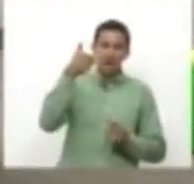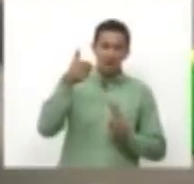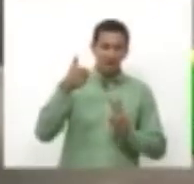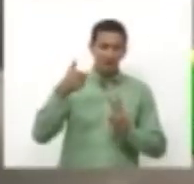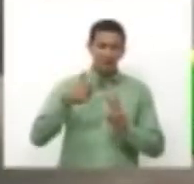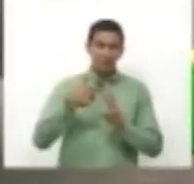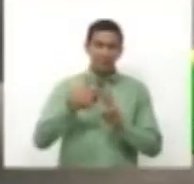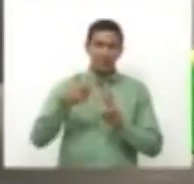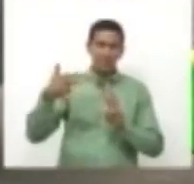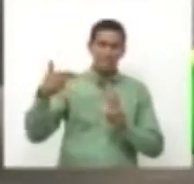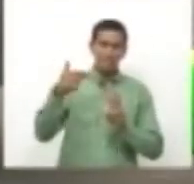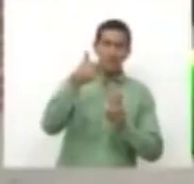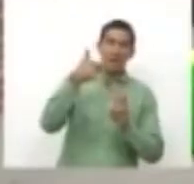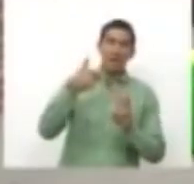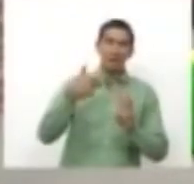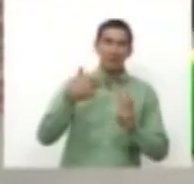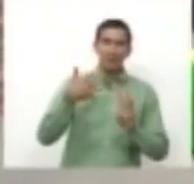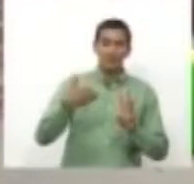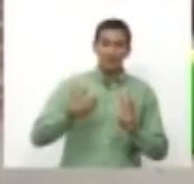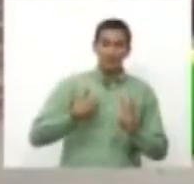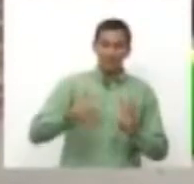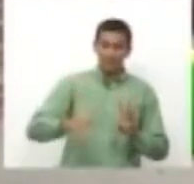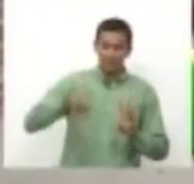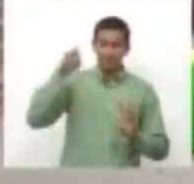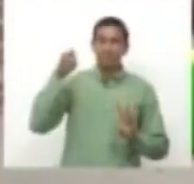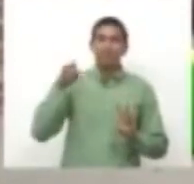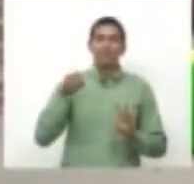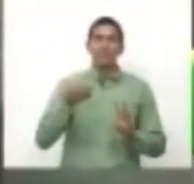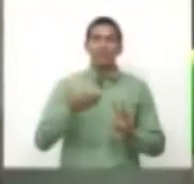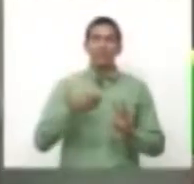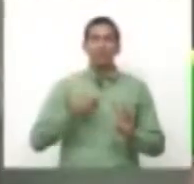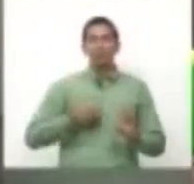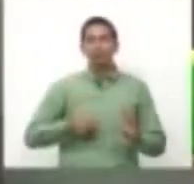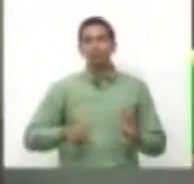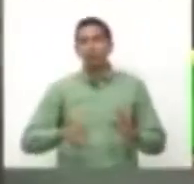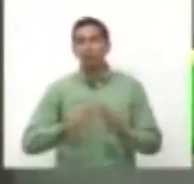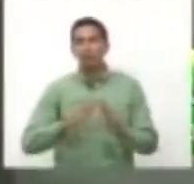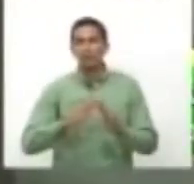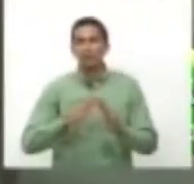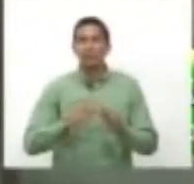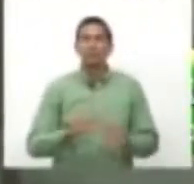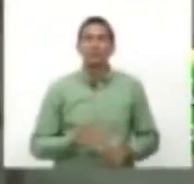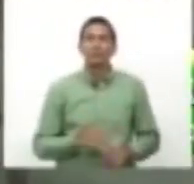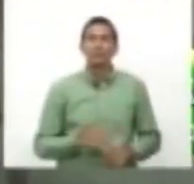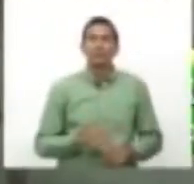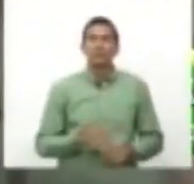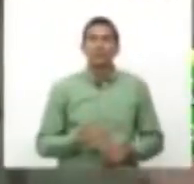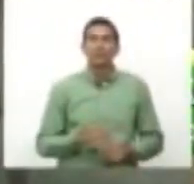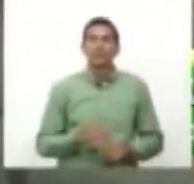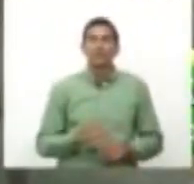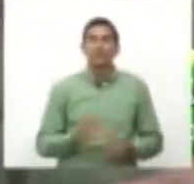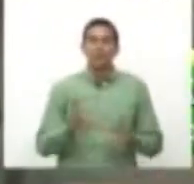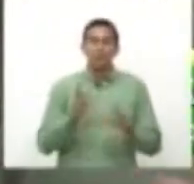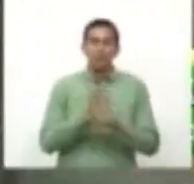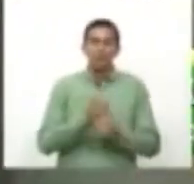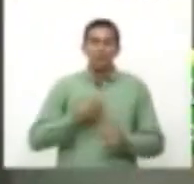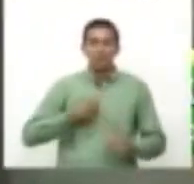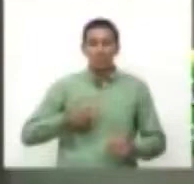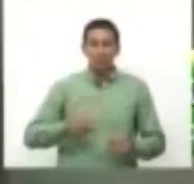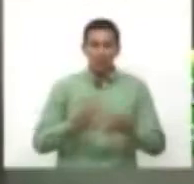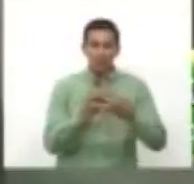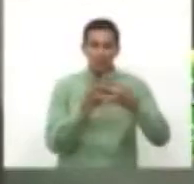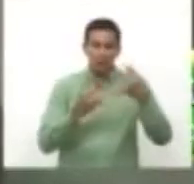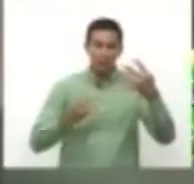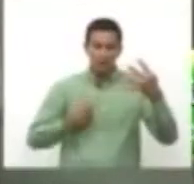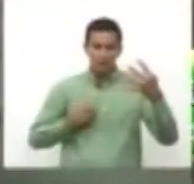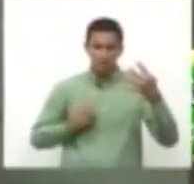sujetos que pretendía despojarlo de sus pertenencias cuando llegaba a su casa. Él se bajó en la noche y a lo que estaba abriendo las rejas le cayeron los tres